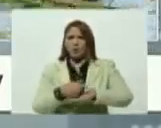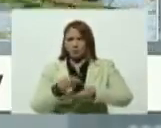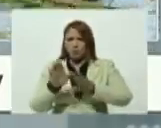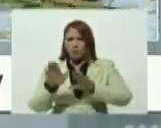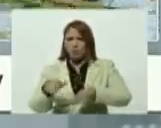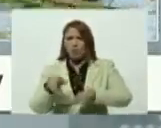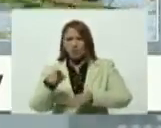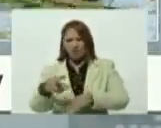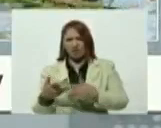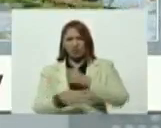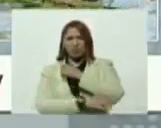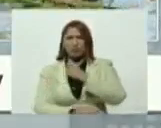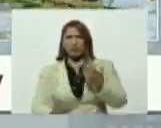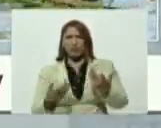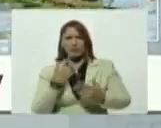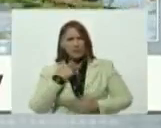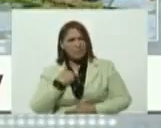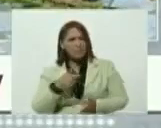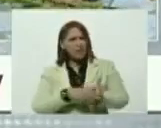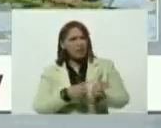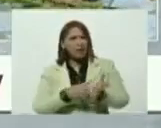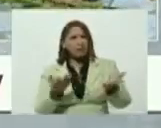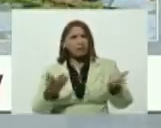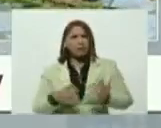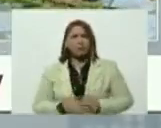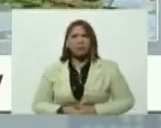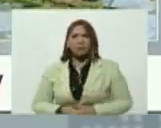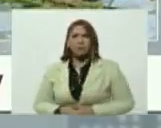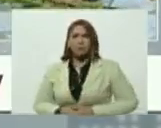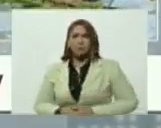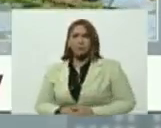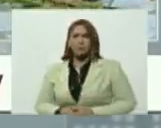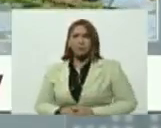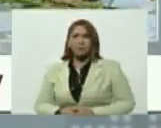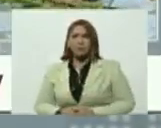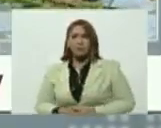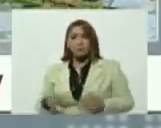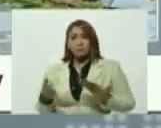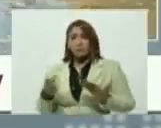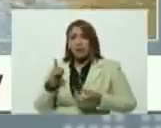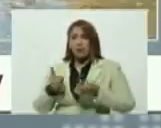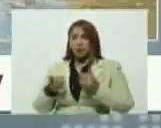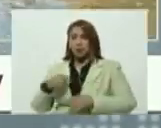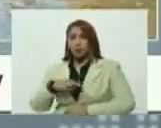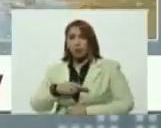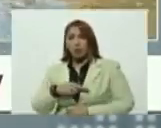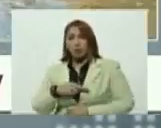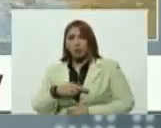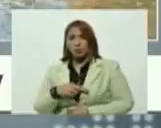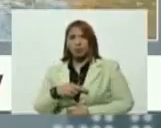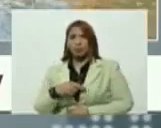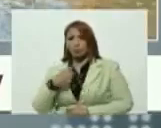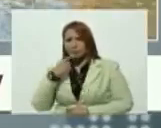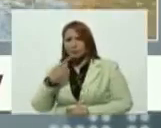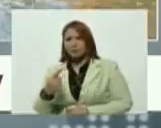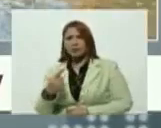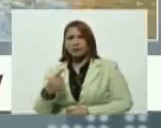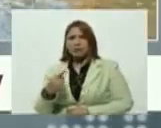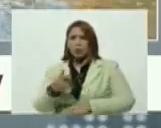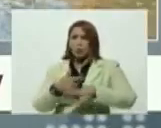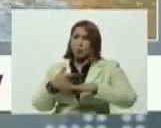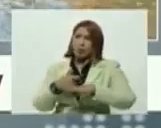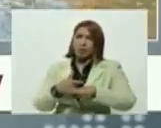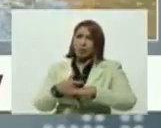estas vagabonderías, dime la verdad. Presidente, cuando alguno de nuestros dirigentes decía ahí en el territorio que el gobernador, mientras esto